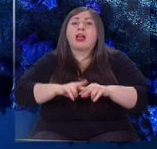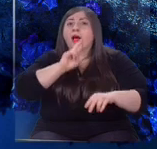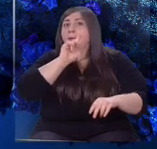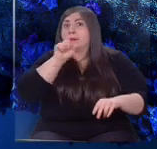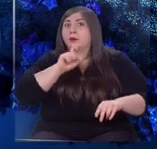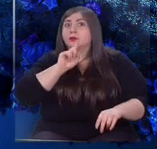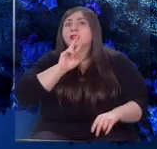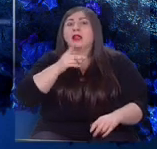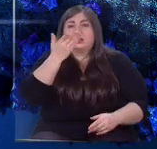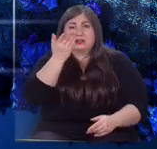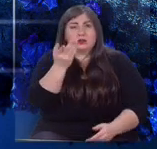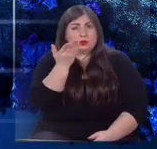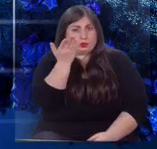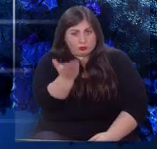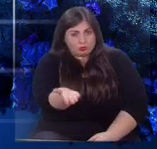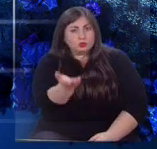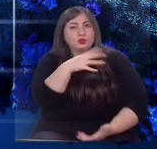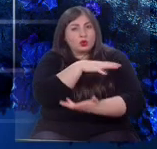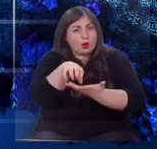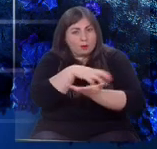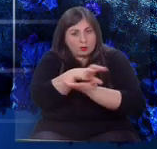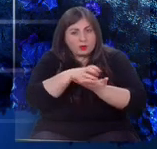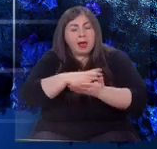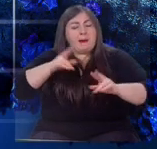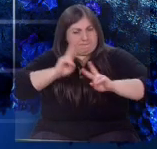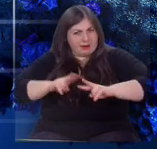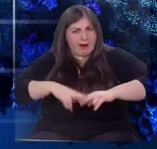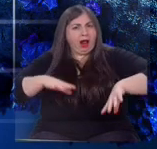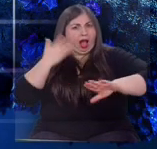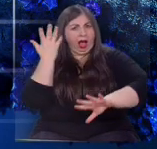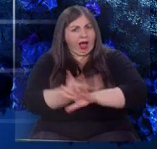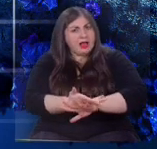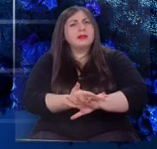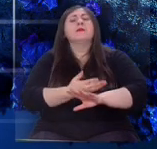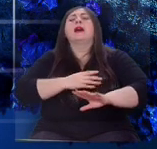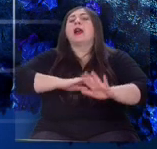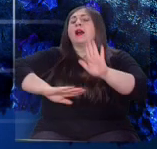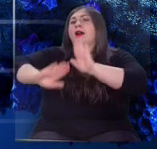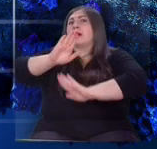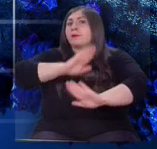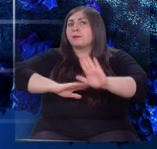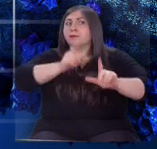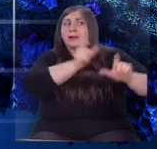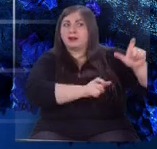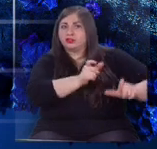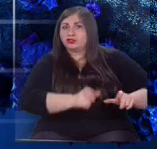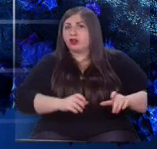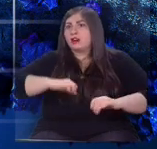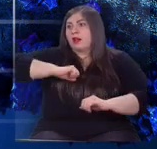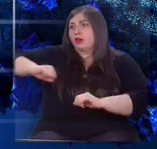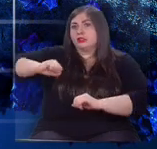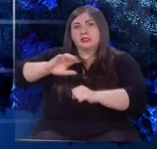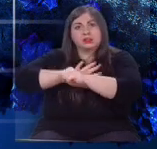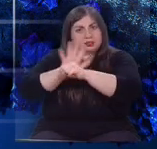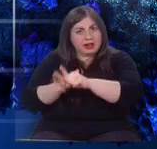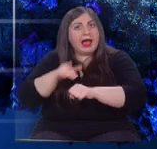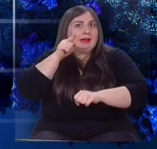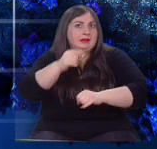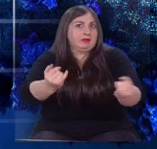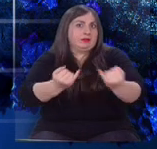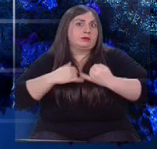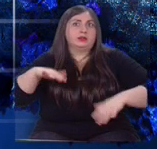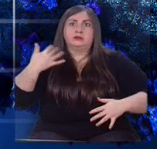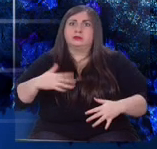alcaldes, cree usted su comuna para proteger a la población frente al coronavirus? Y aquí los datos son bastante